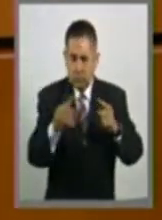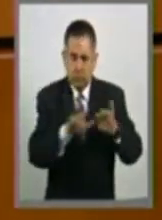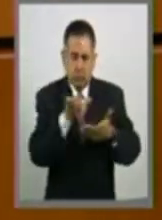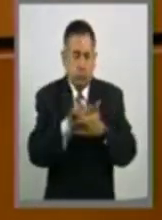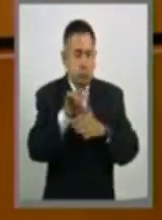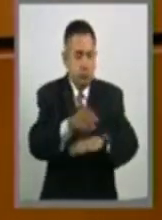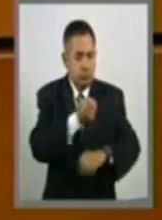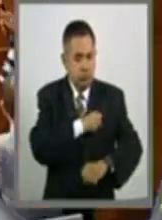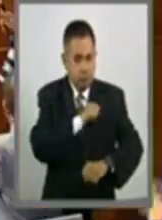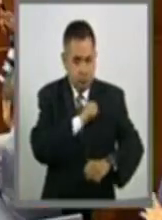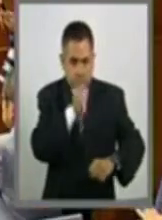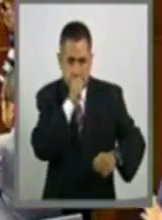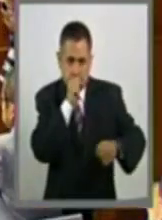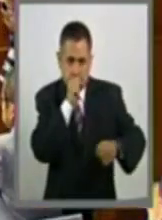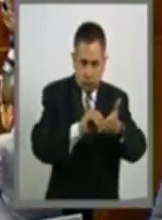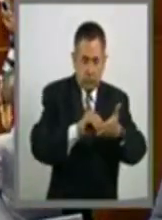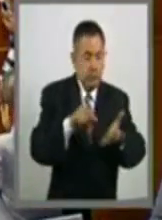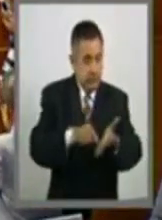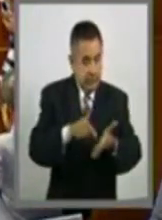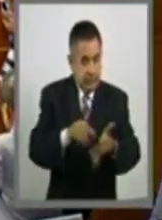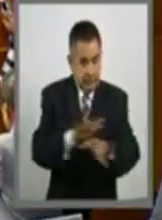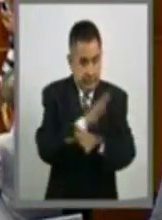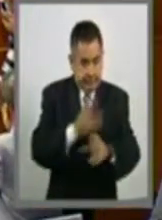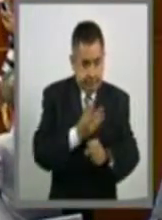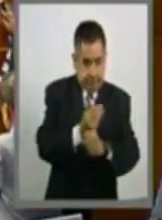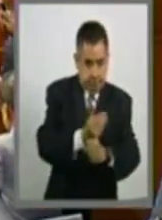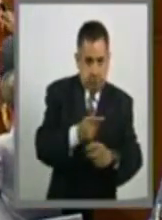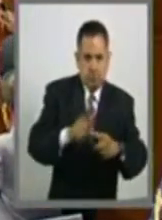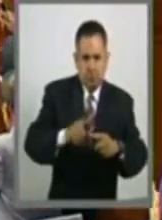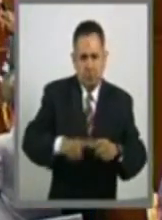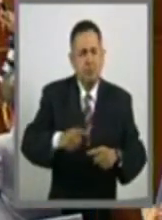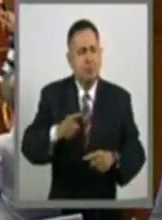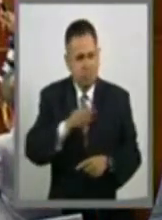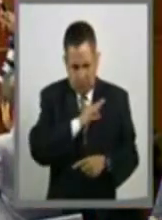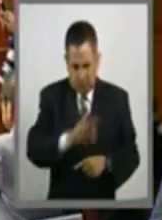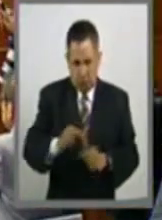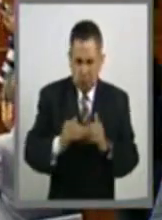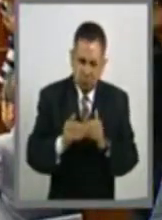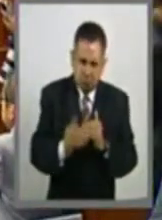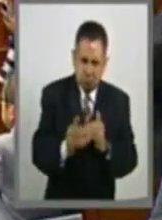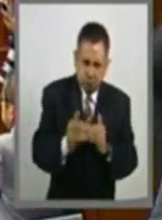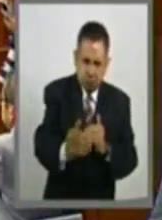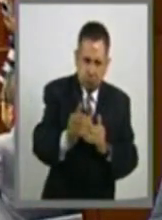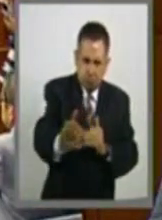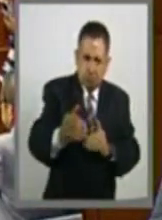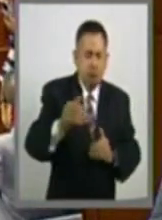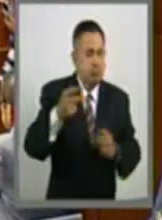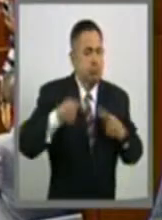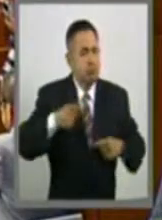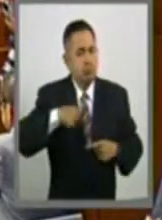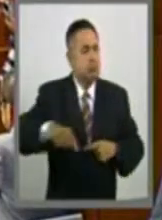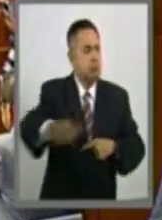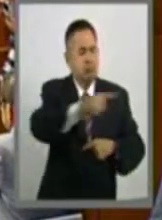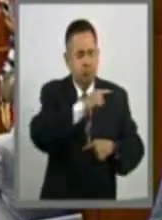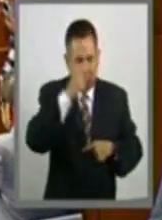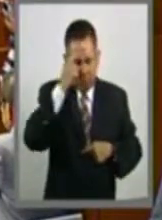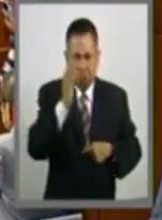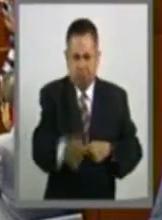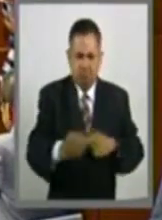de Salud. Con esta reforma, creemos que aumentaría sensiblemente el número de donaciones de órganos,